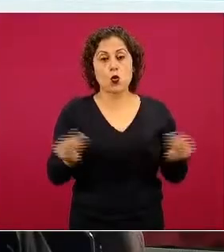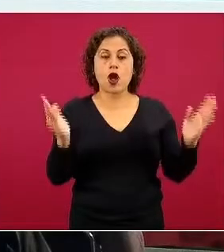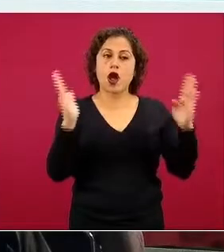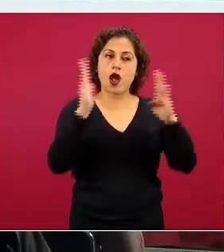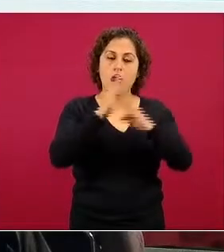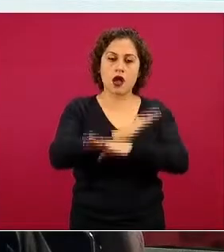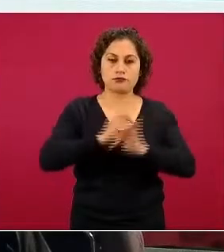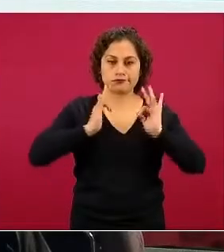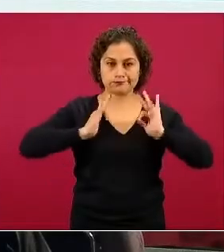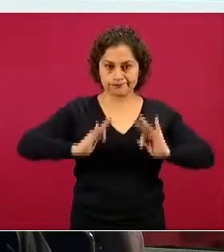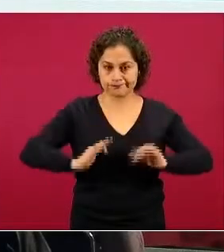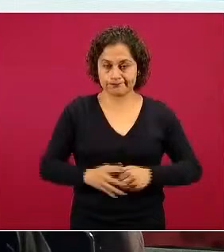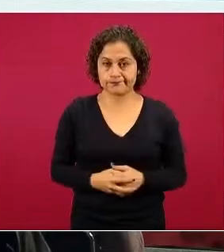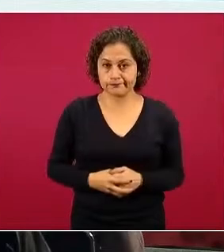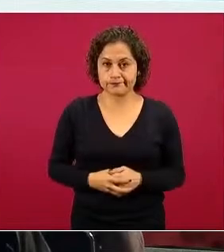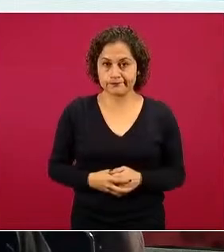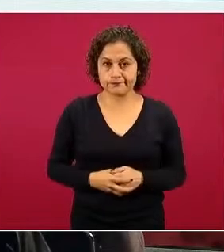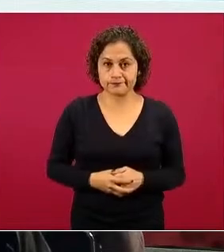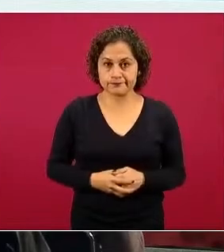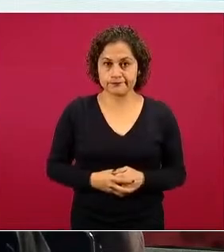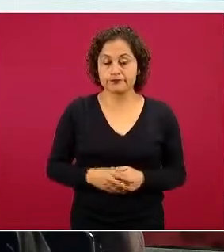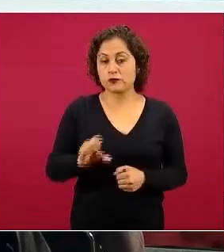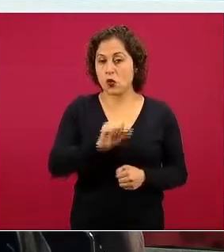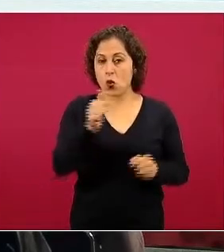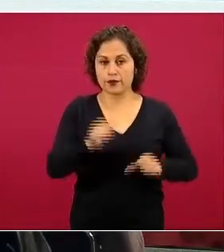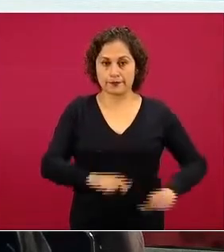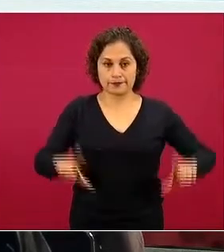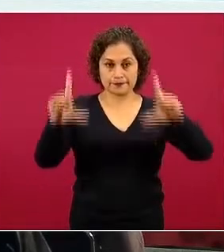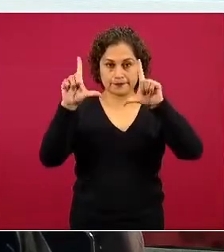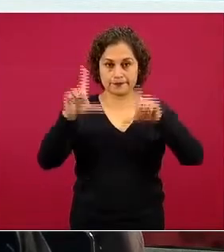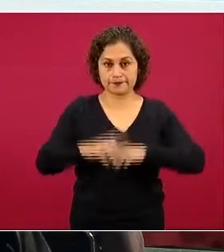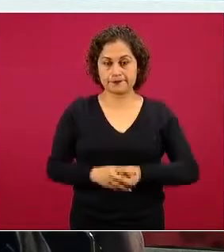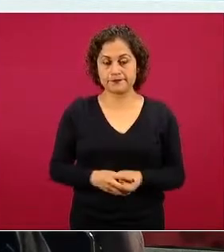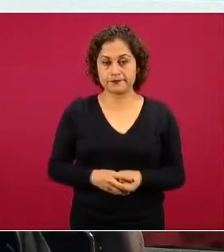ser. La siguiente, por favor.